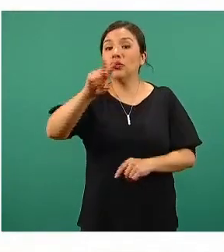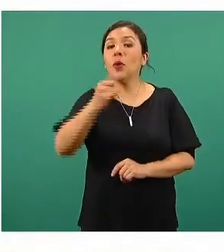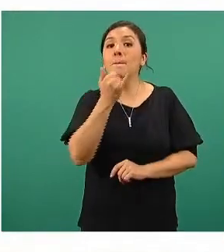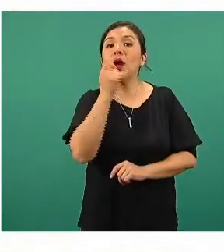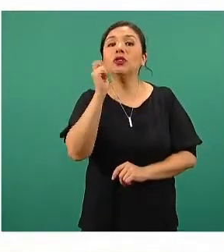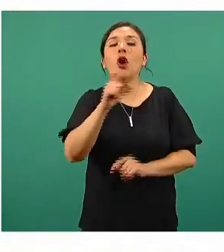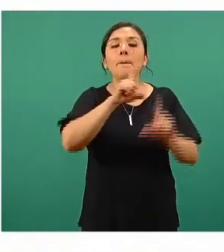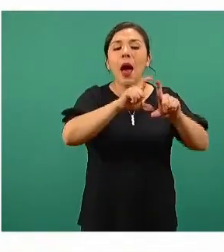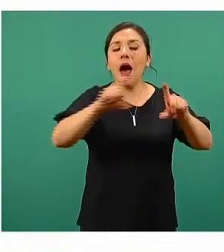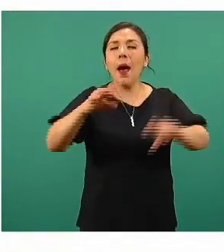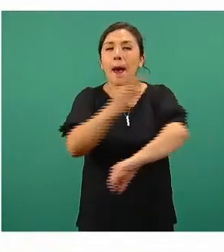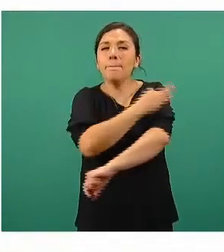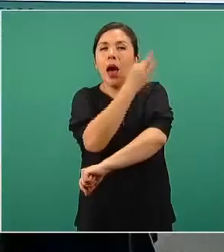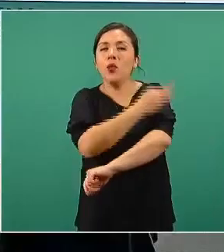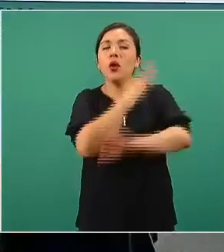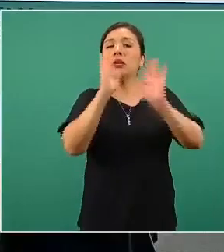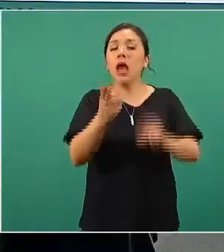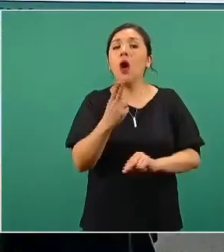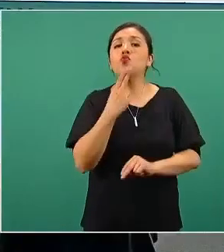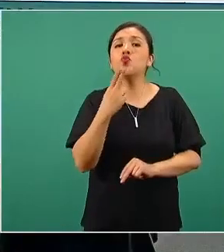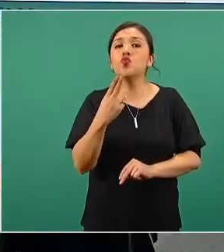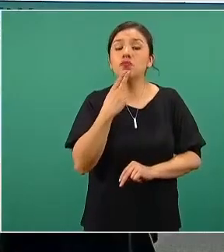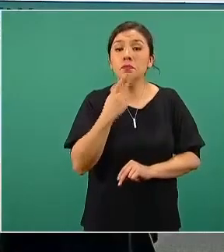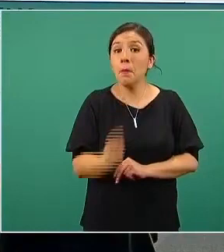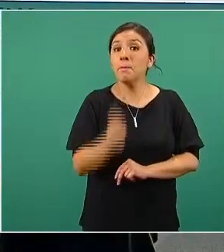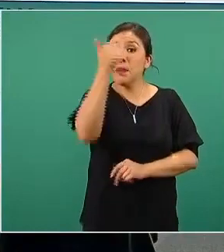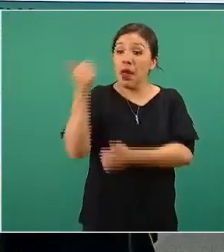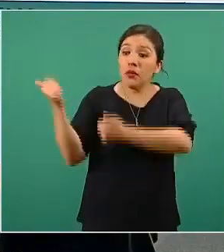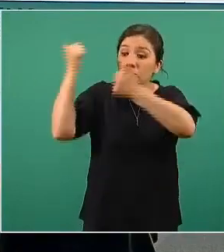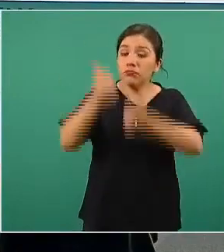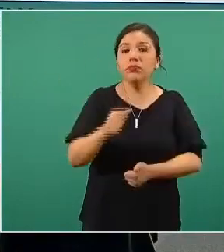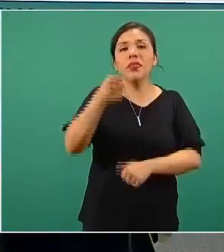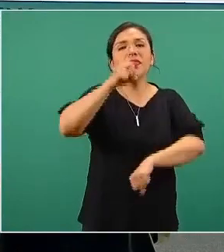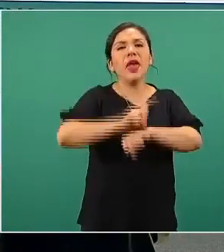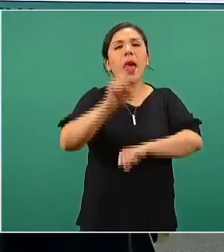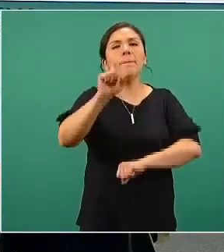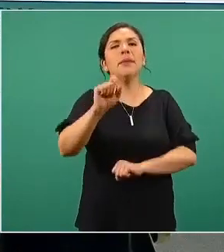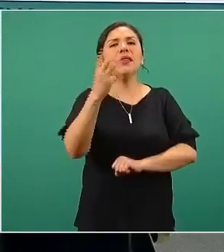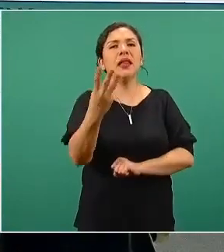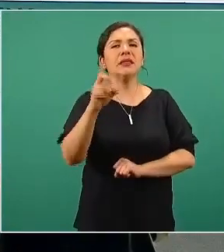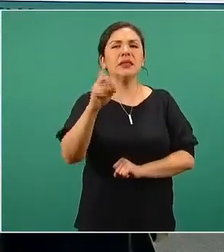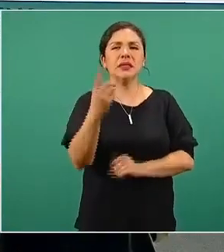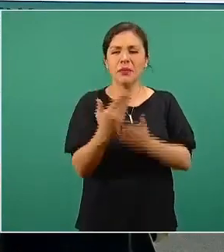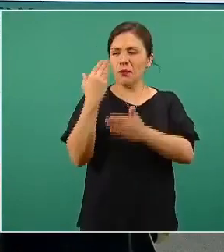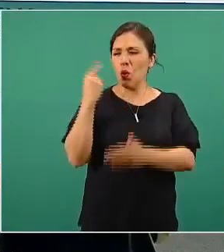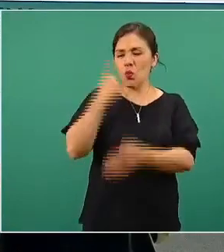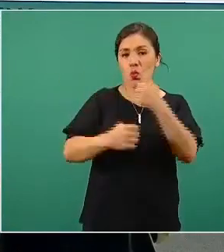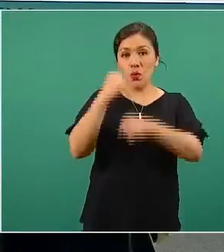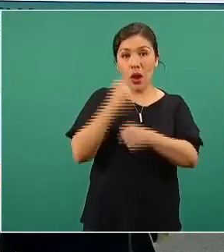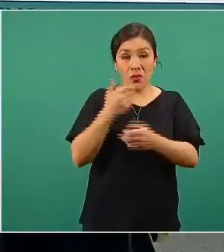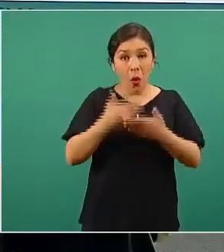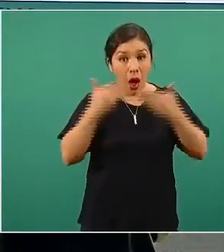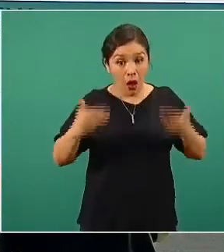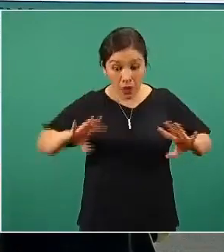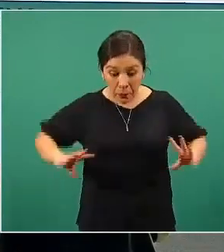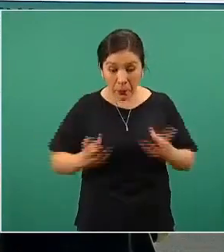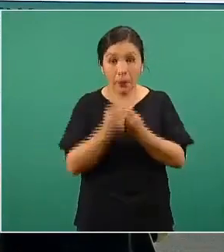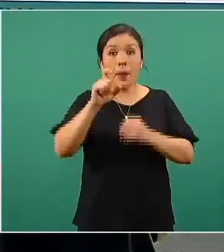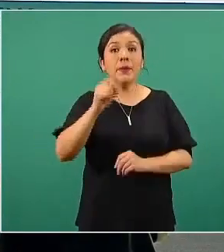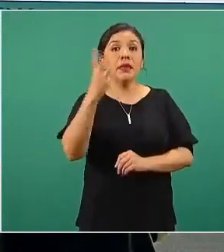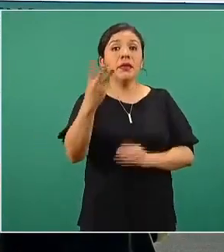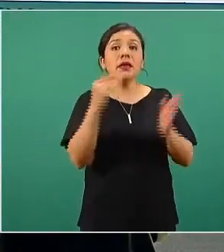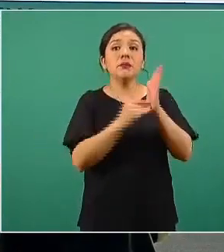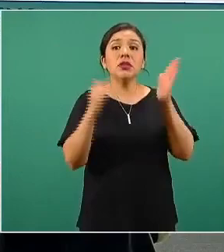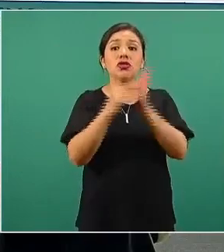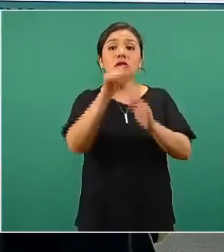vacunas han sido utilizadas. La primera llegó el 23 de diciembre del año pasado y al momento son